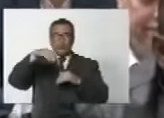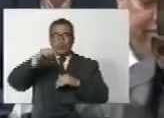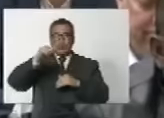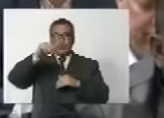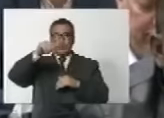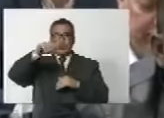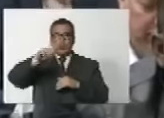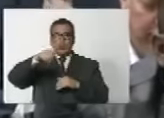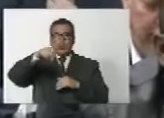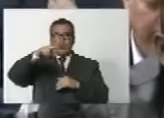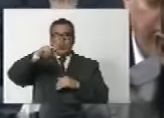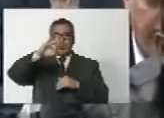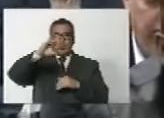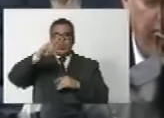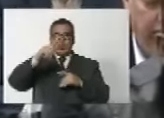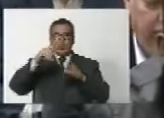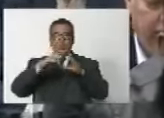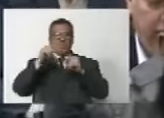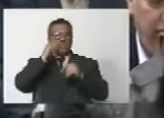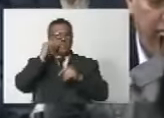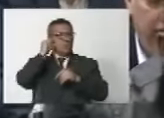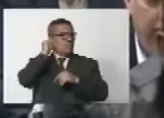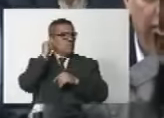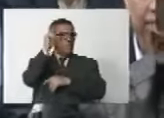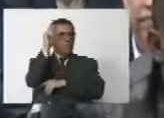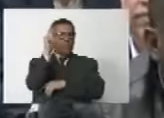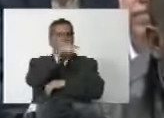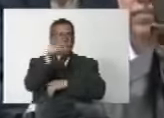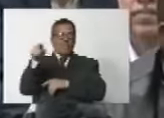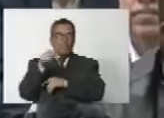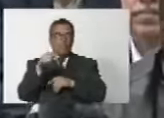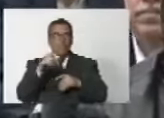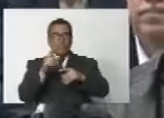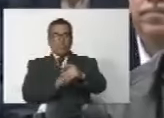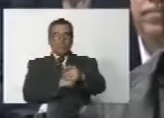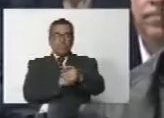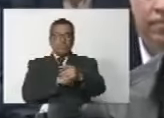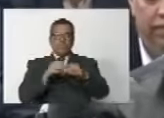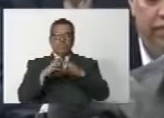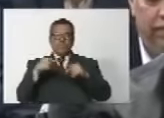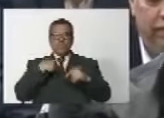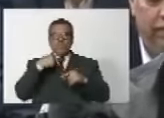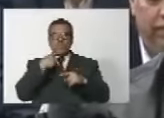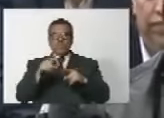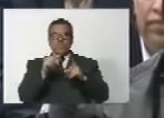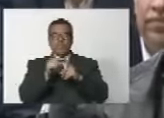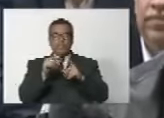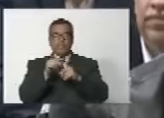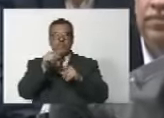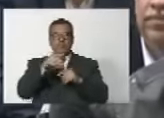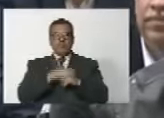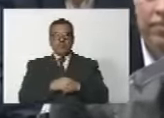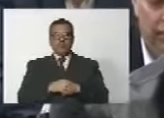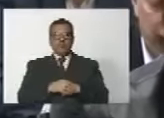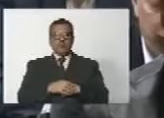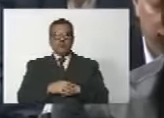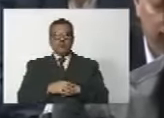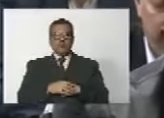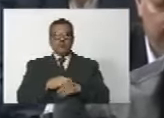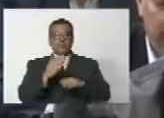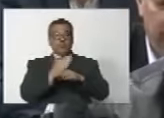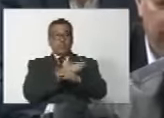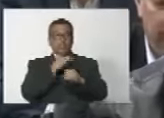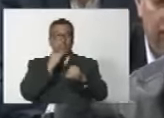América Pérez, señores diputados, hermanos, hermanas. He solicitado este derecho de palabra ante